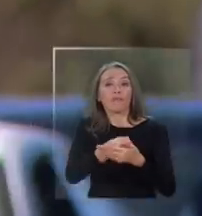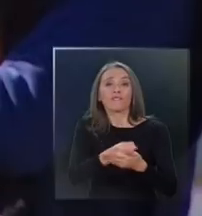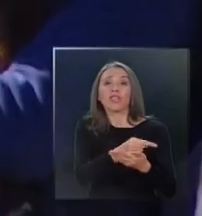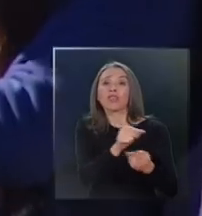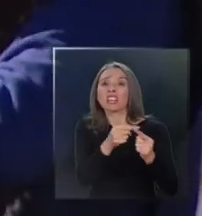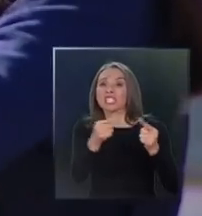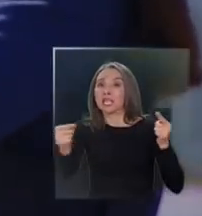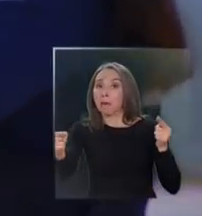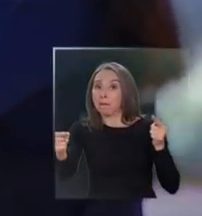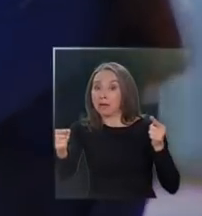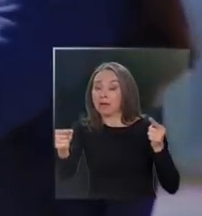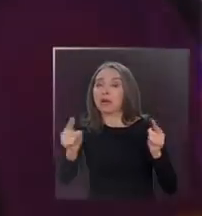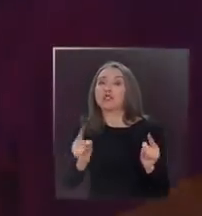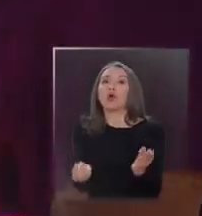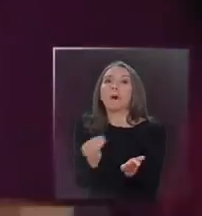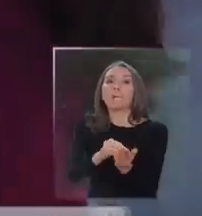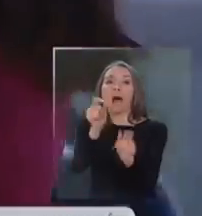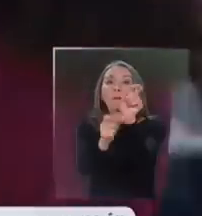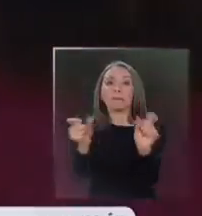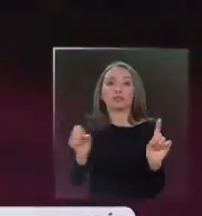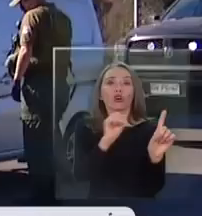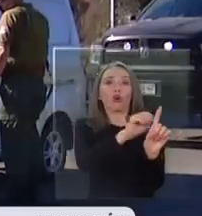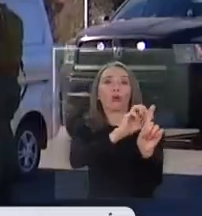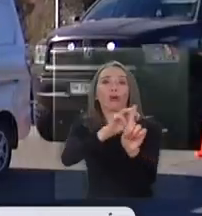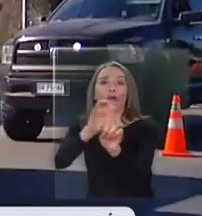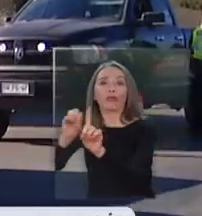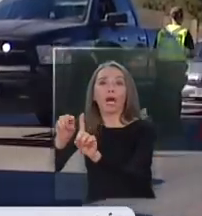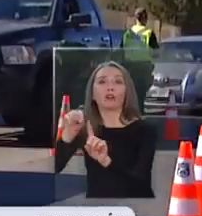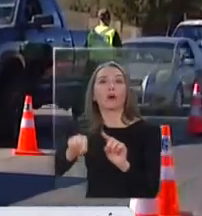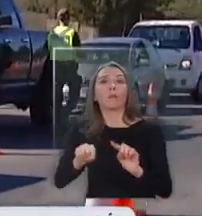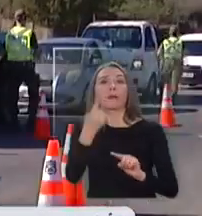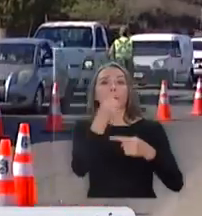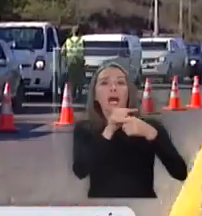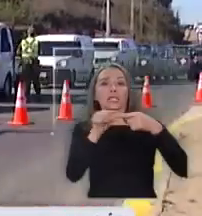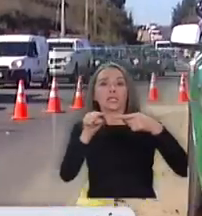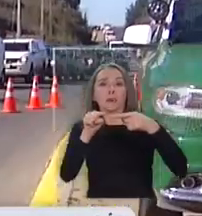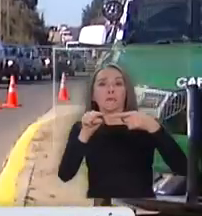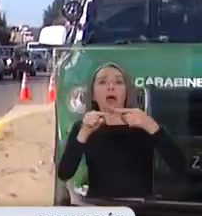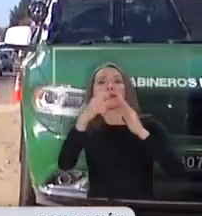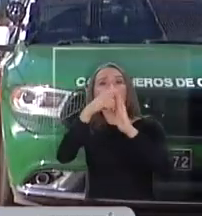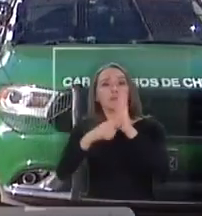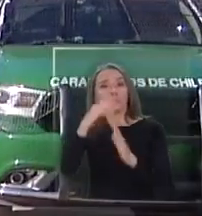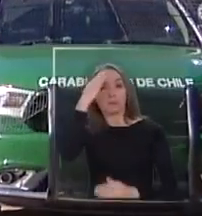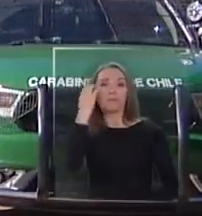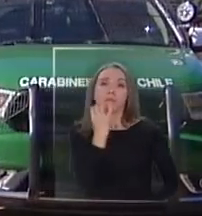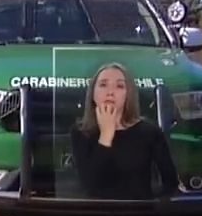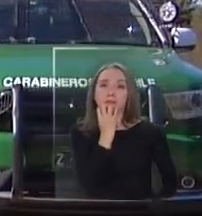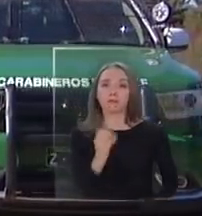largo para evitar el aumento de contagios previsto para esta primera semana del mes.